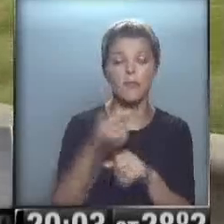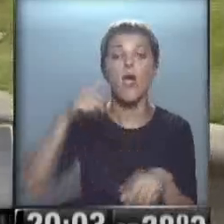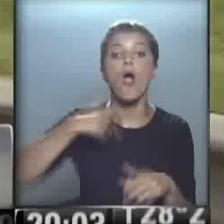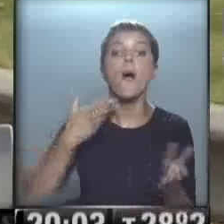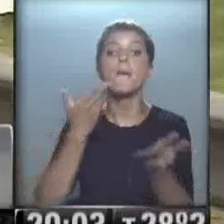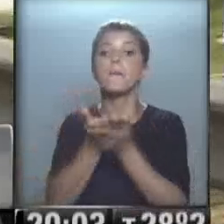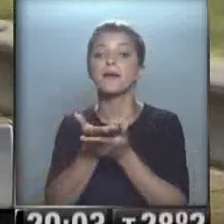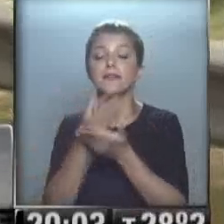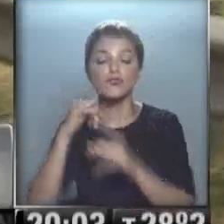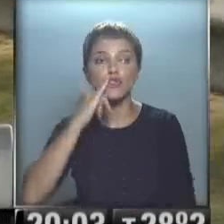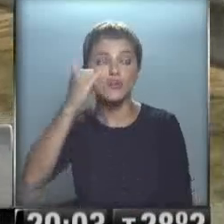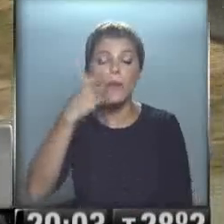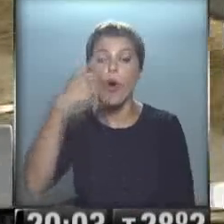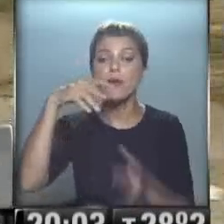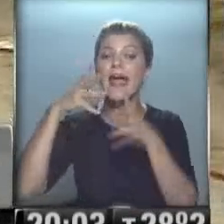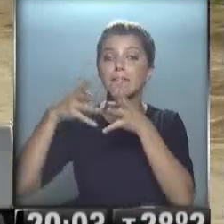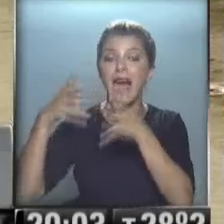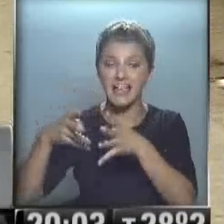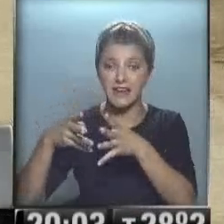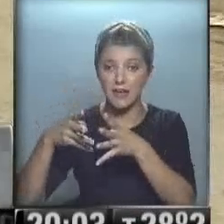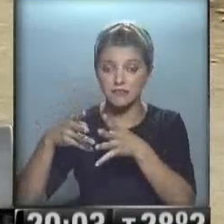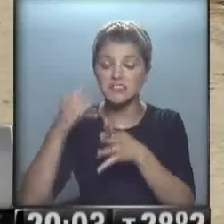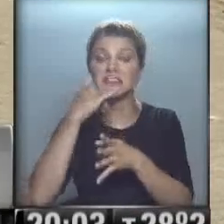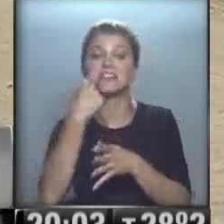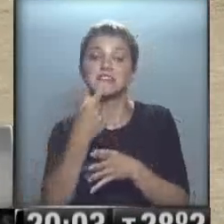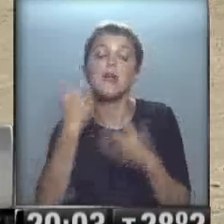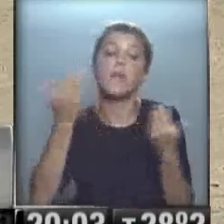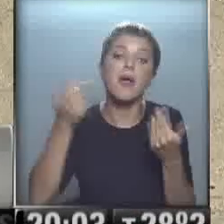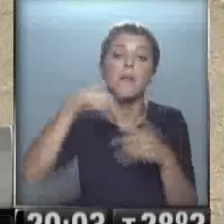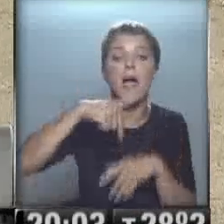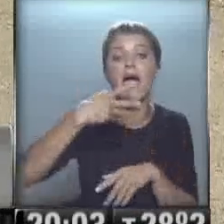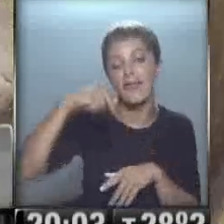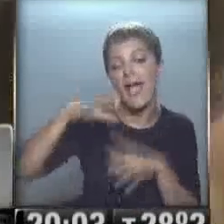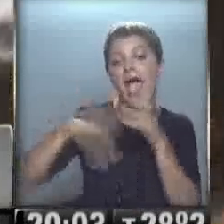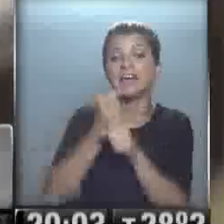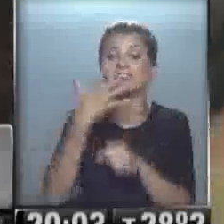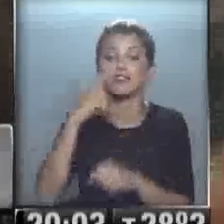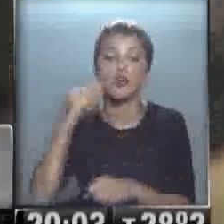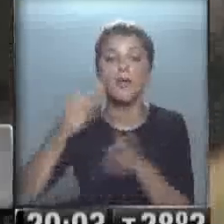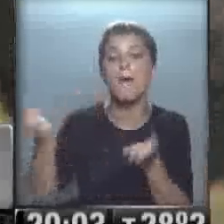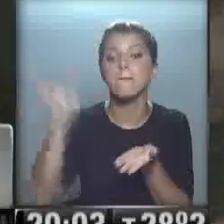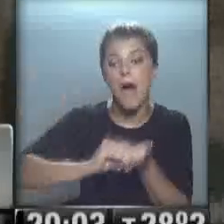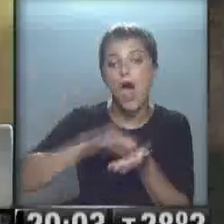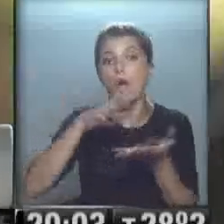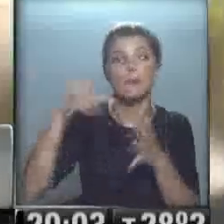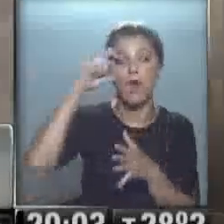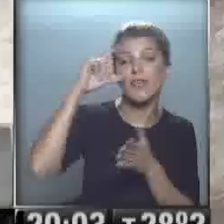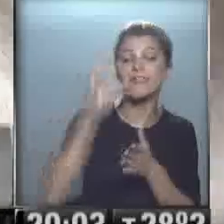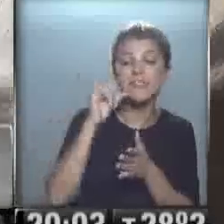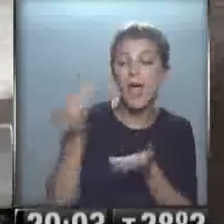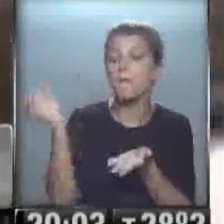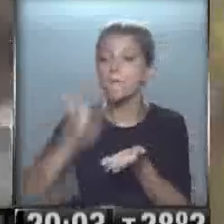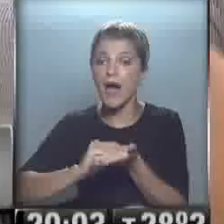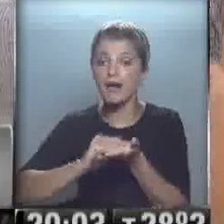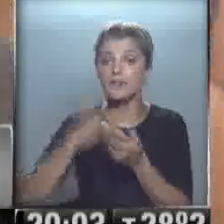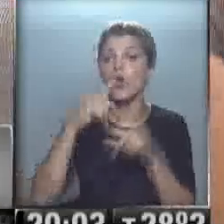atiende un disco una una grabadora que nos dice que puede ser arreglado en 5 o 10 días o te da un número de reclamo y es toda la